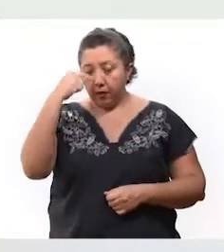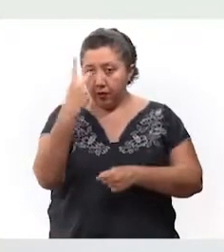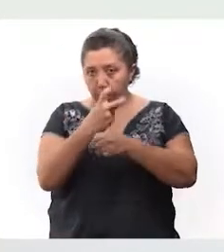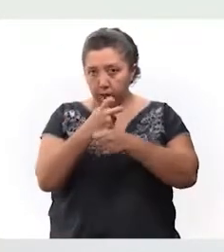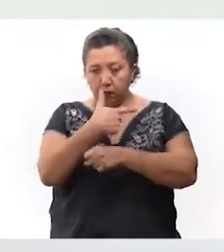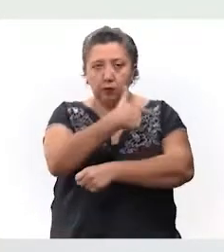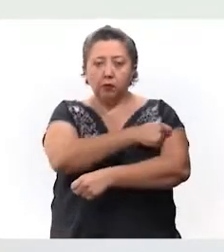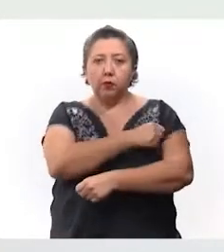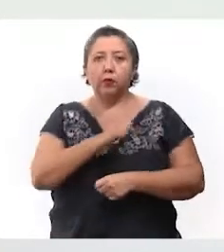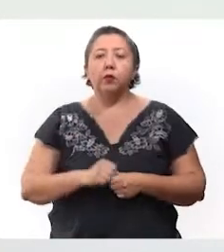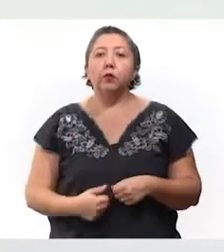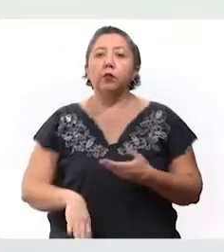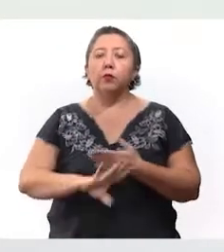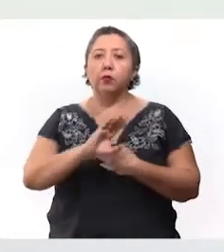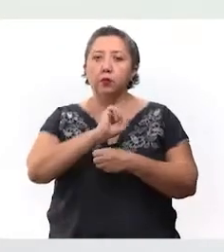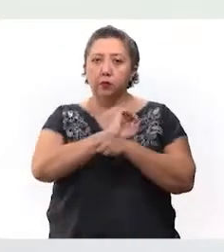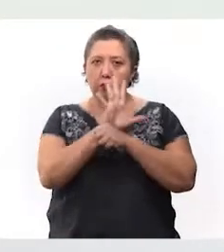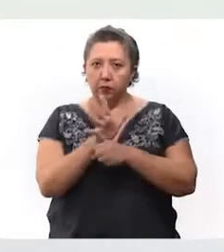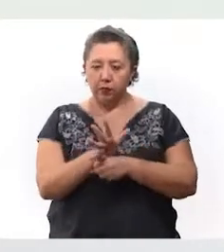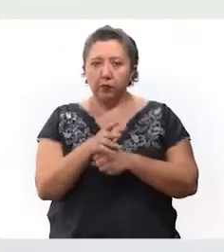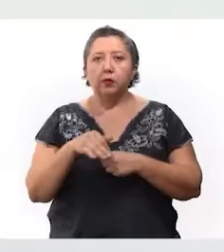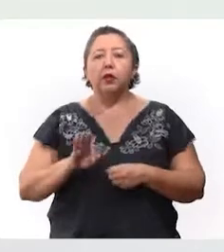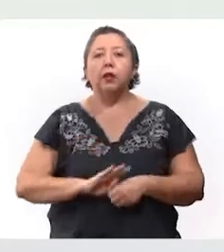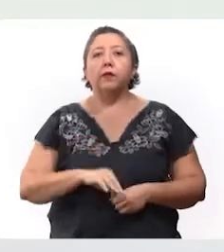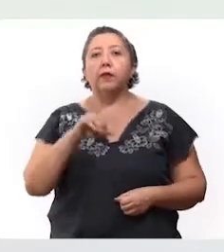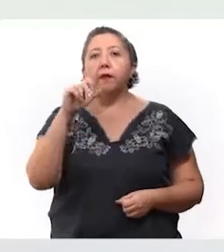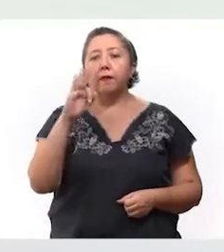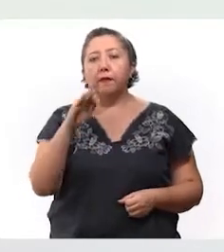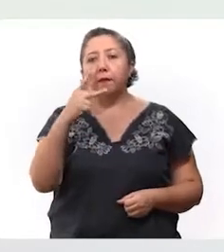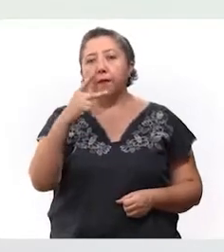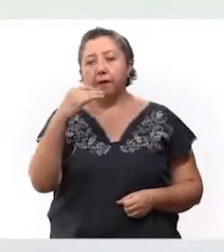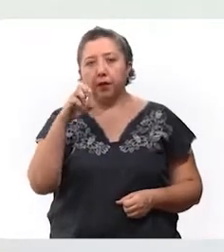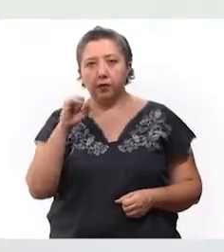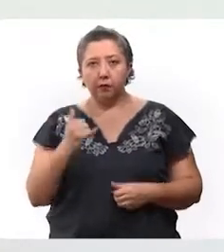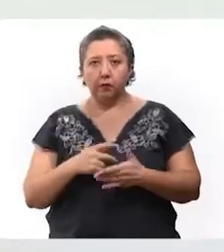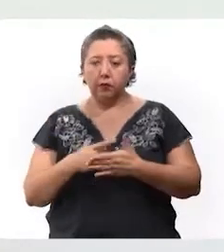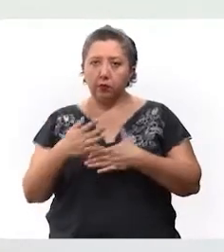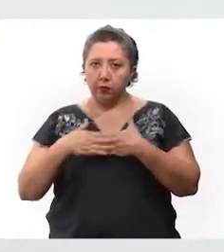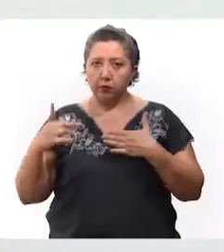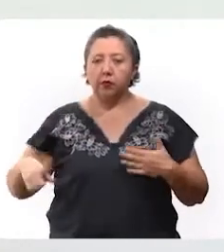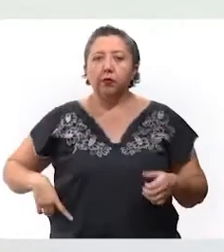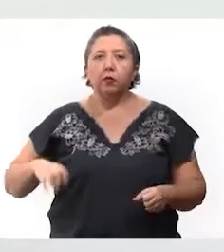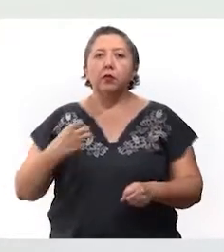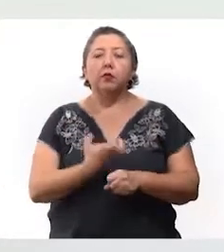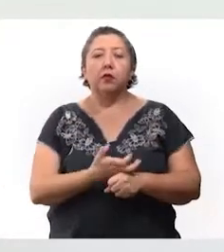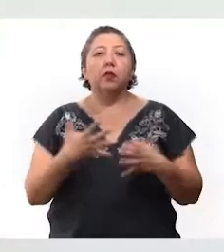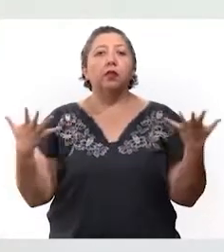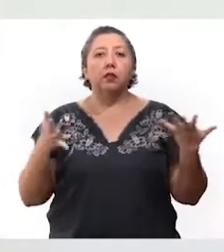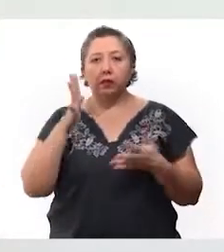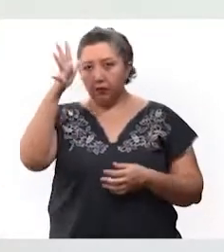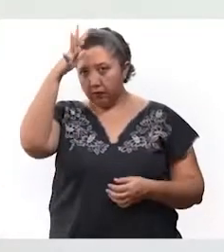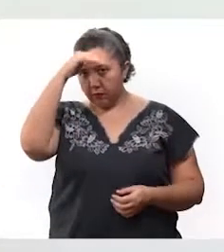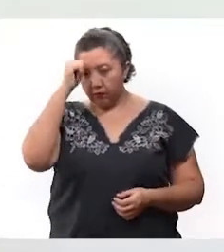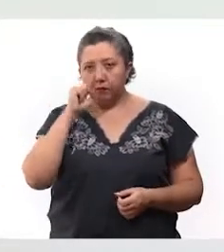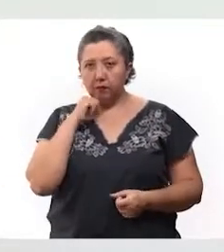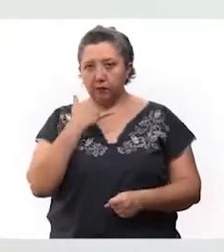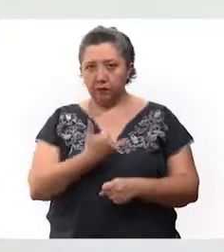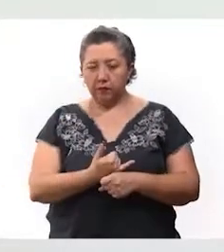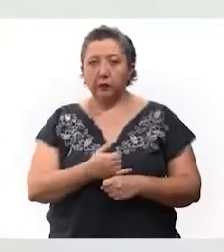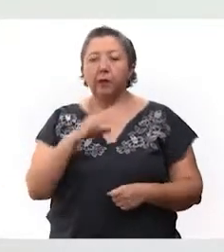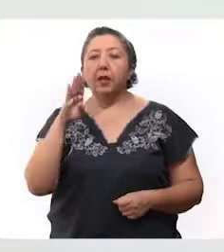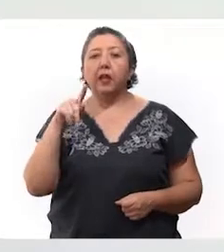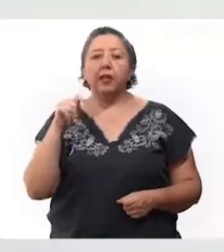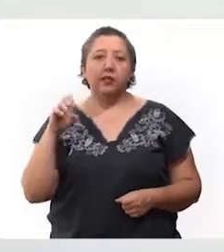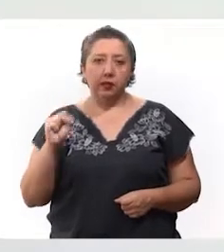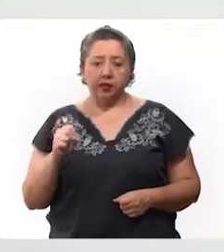segundas dosis de la vacuna contra el coronavirus de la farmacéutica Pfizer, proceso que el gobierno del estado realizará en coordinación con la Secretaría del